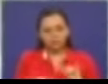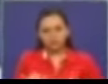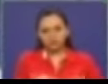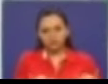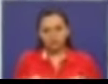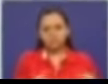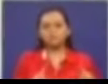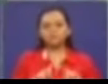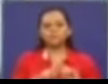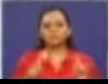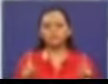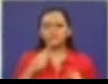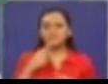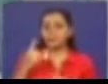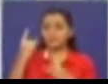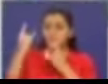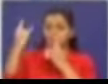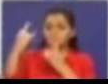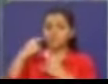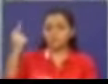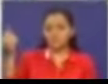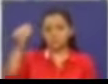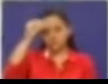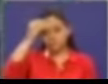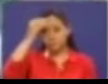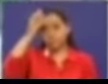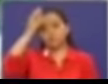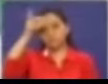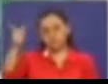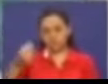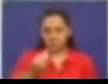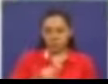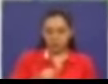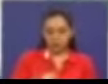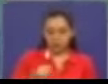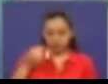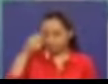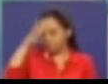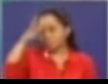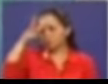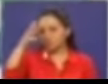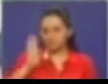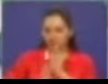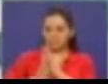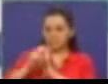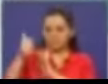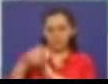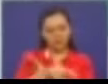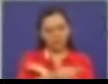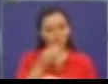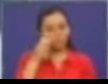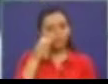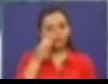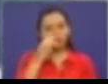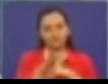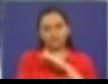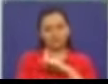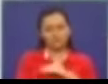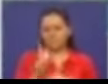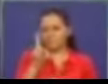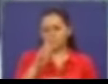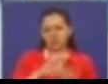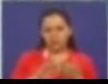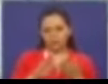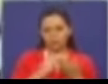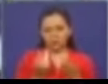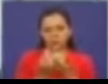la burguesía, porque ellos son inteligentes, ellos sí trabajan y los pobres son tontos y no trabajan. No, eso se explica por exclusión,